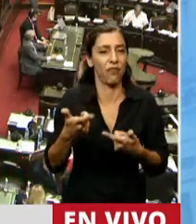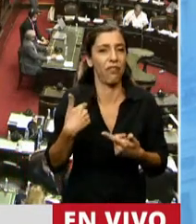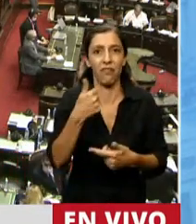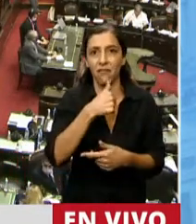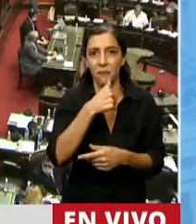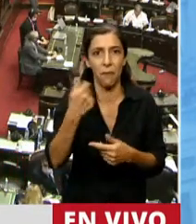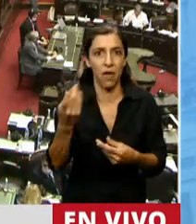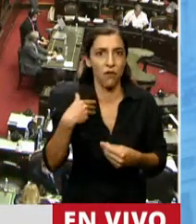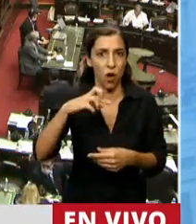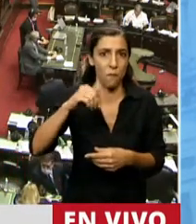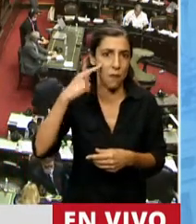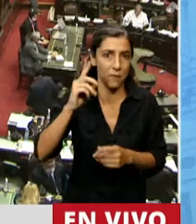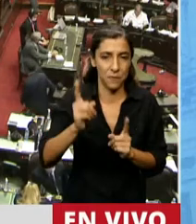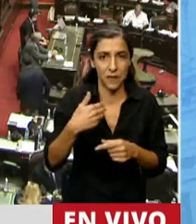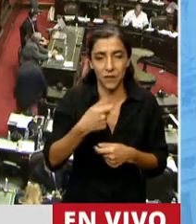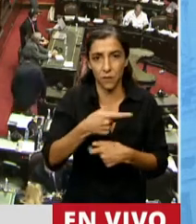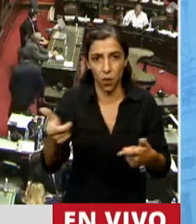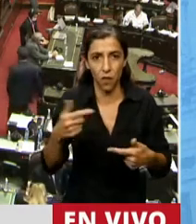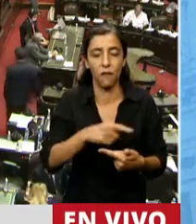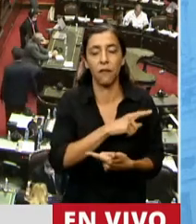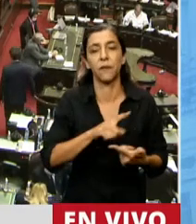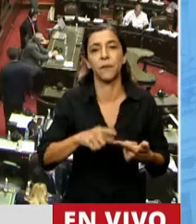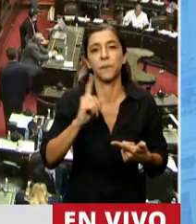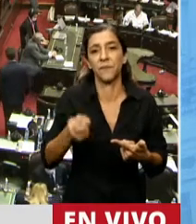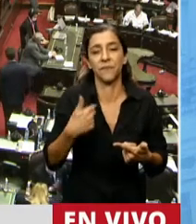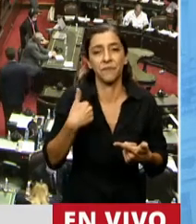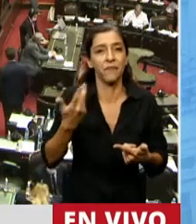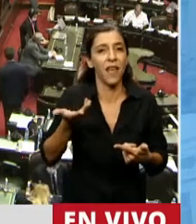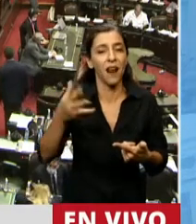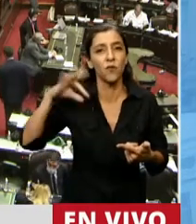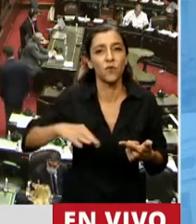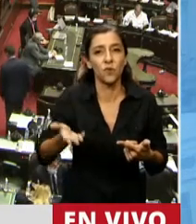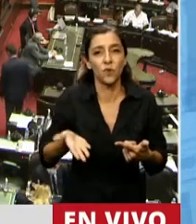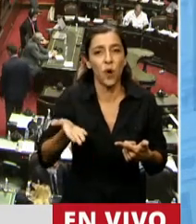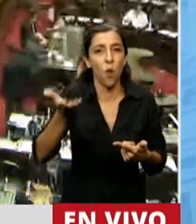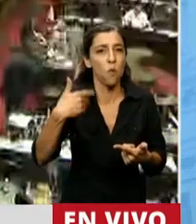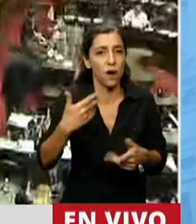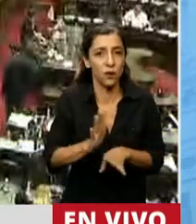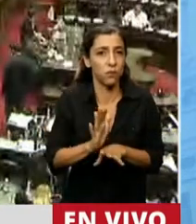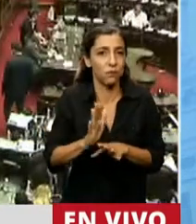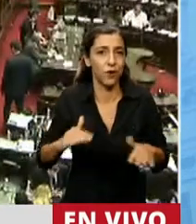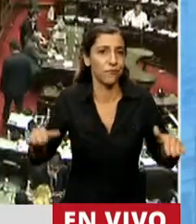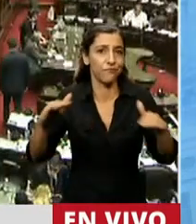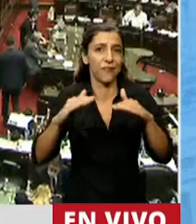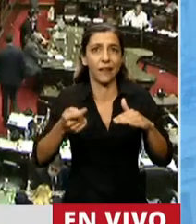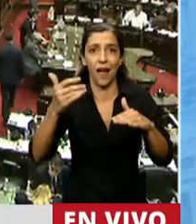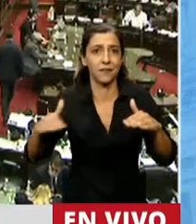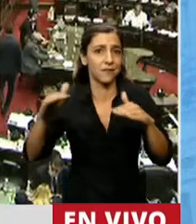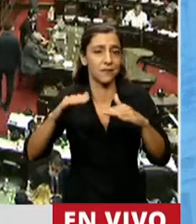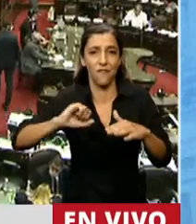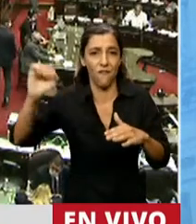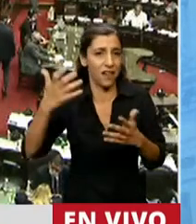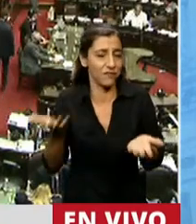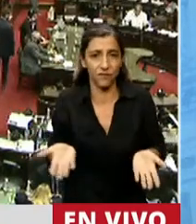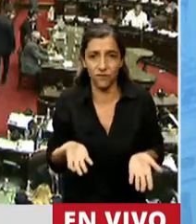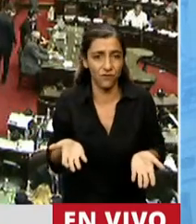Los aumentos de este año para los rangos más bajos casi le empardaron a la inflación, pero no alcanzaron a cubrir nada